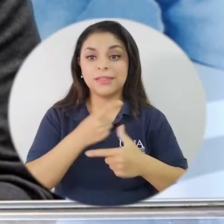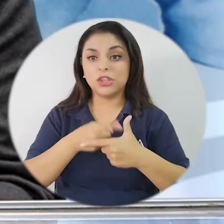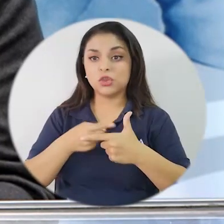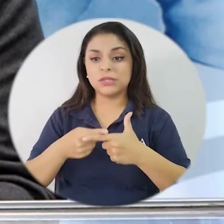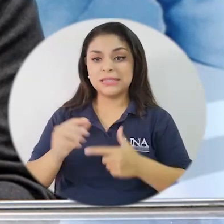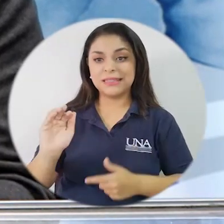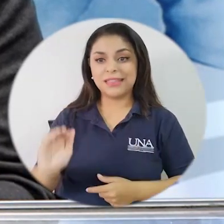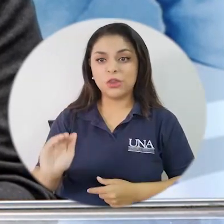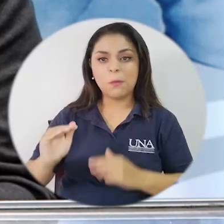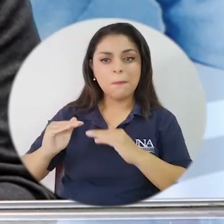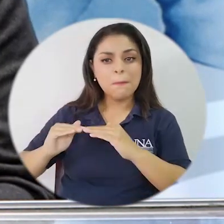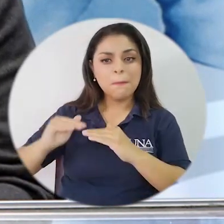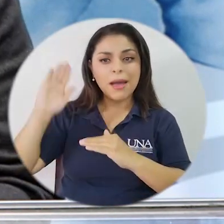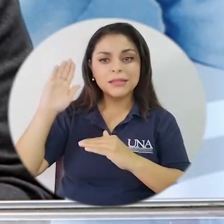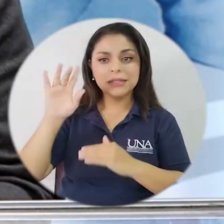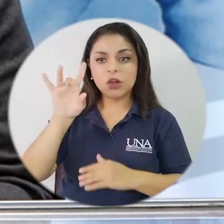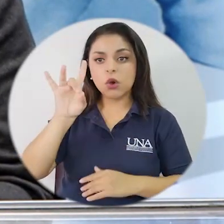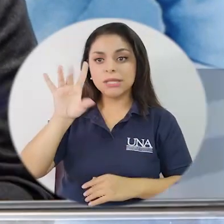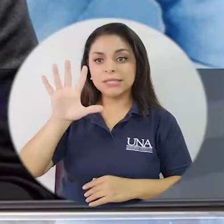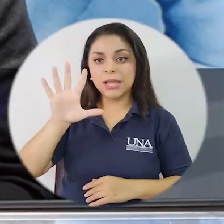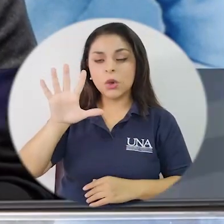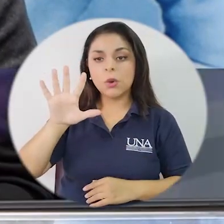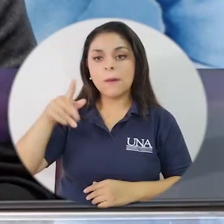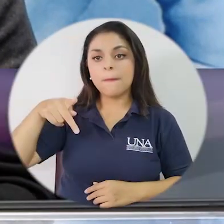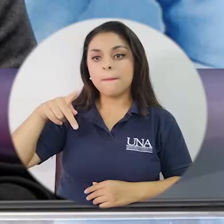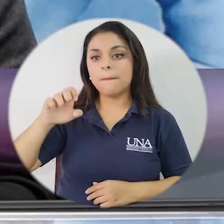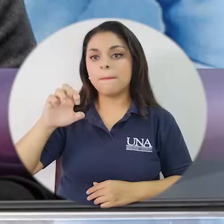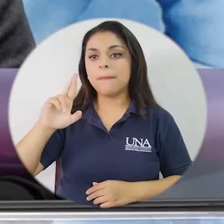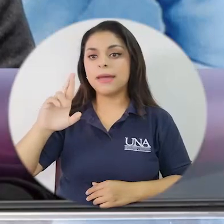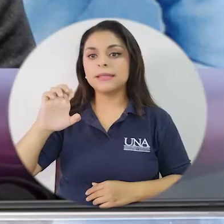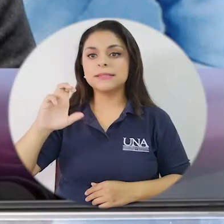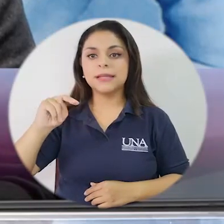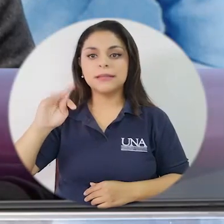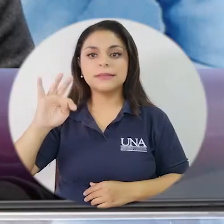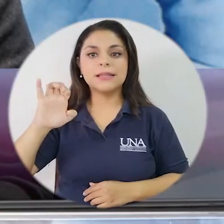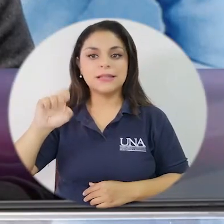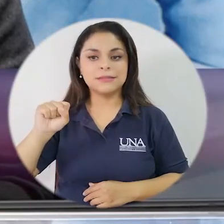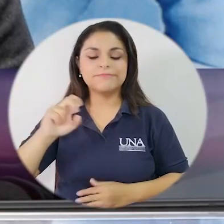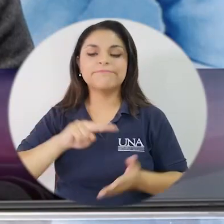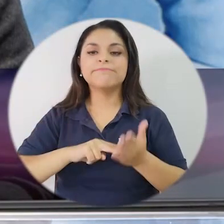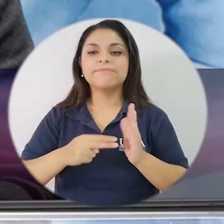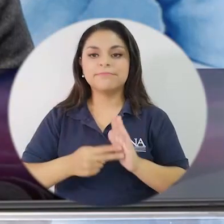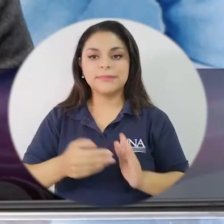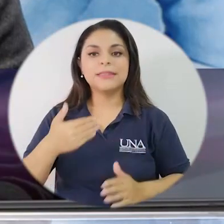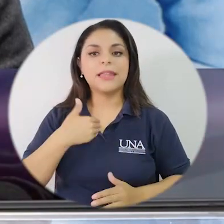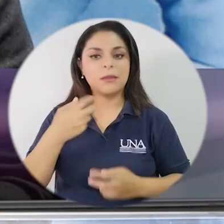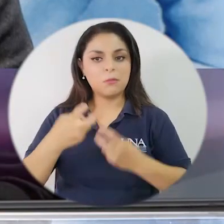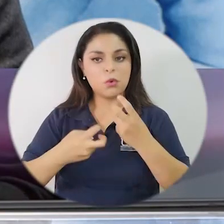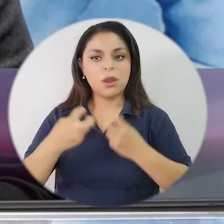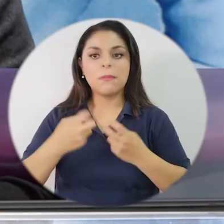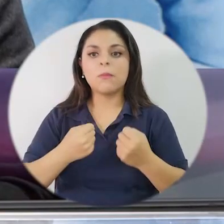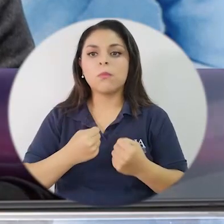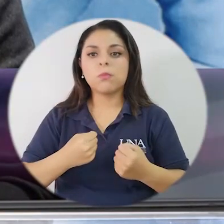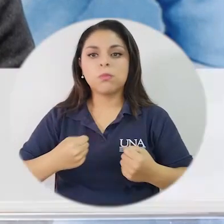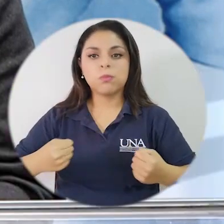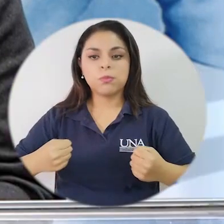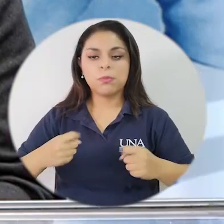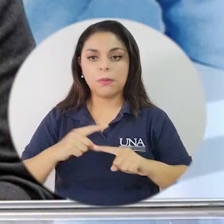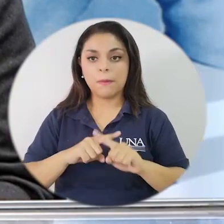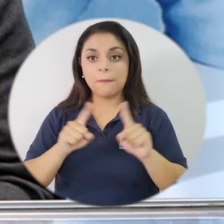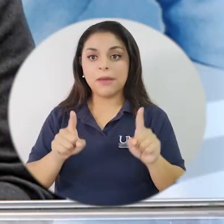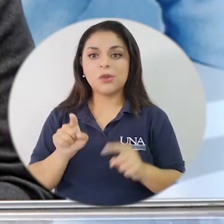para arriba del 85, cuando se aplica la fórmula, estaría ya empezando a tener problemas con el sobrepeso y la obesidad como tal. Pero